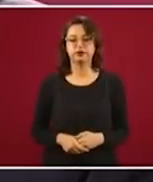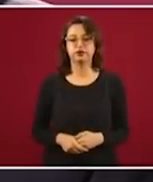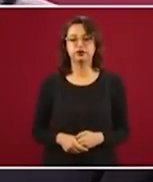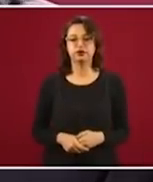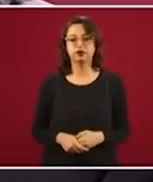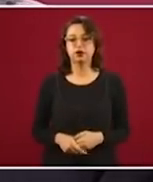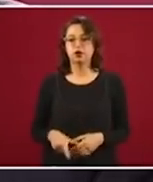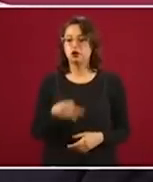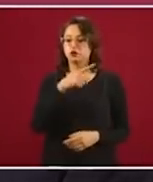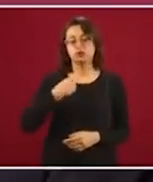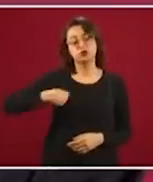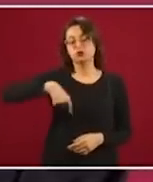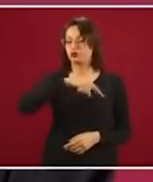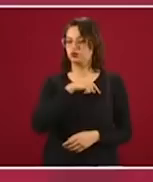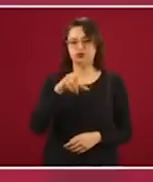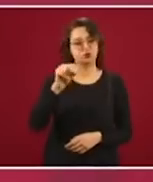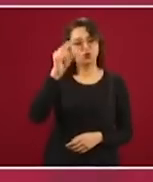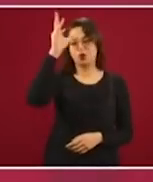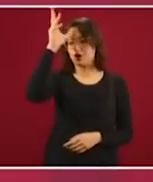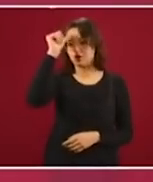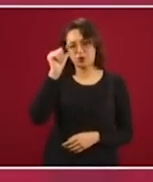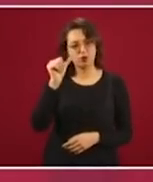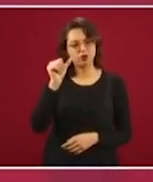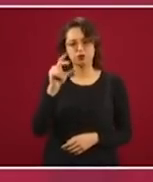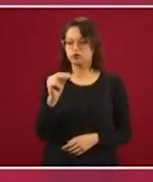aceptar el que